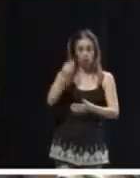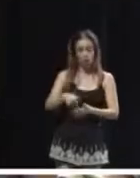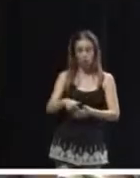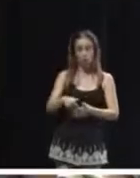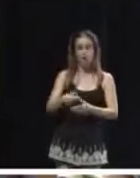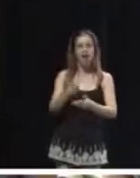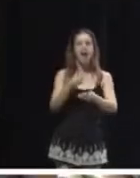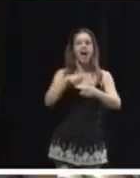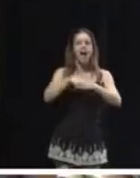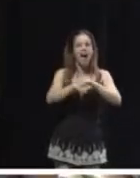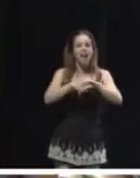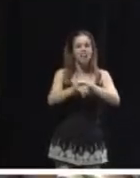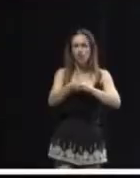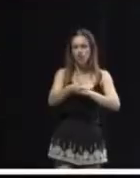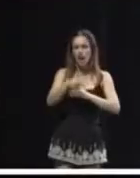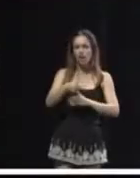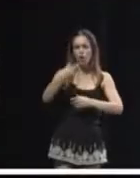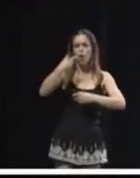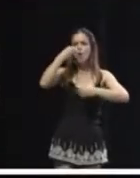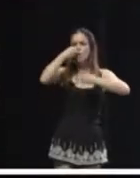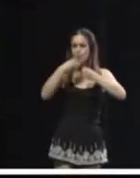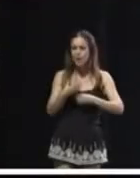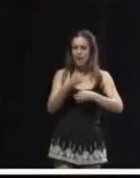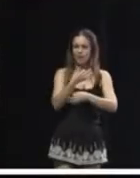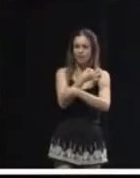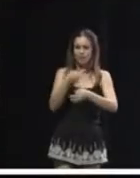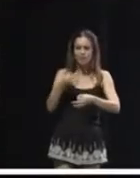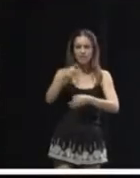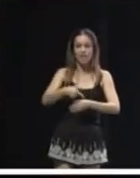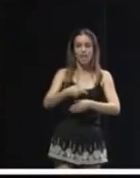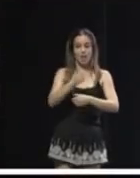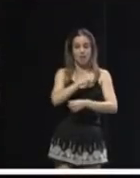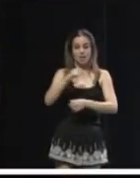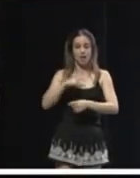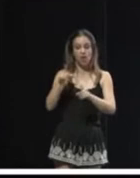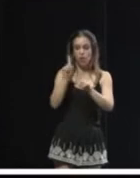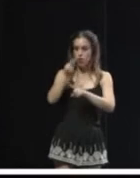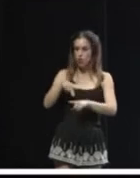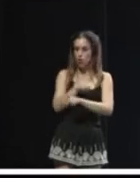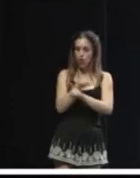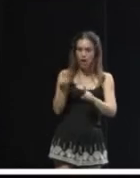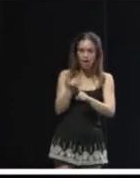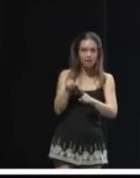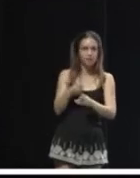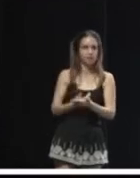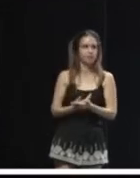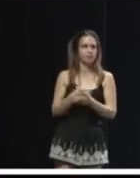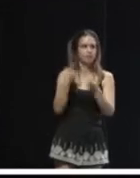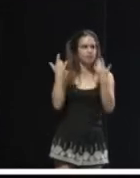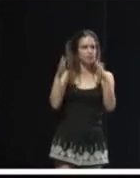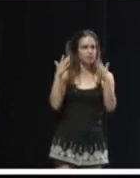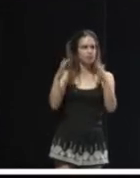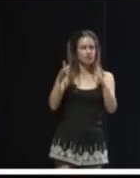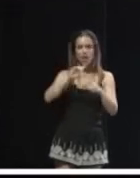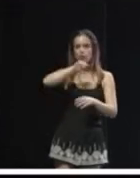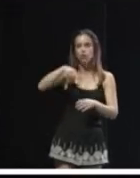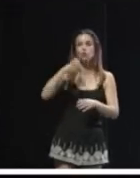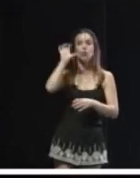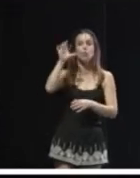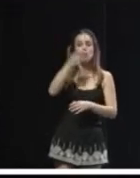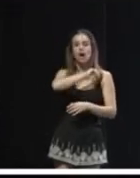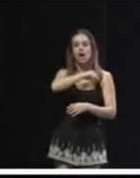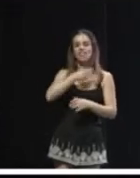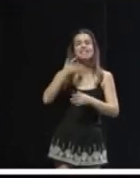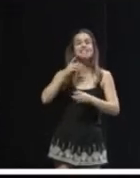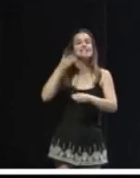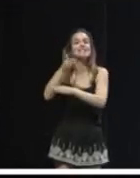y que la factura de la luz no puede ser un obstáculo para millones de personas en nuestro país. Salid con